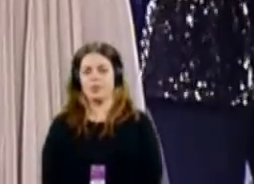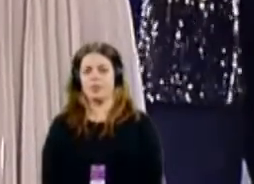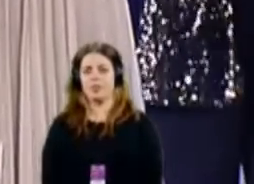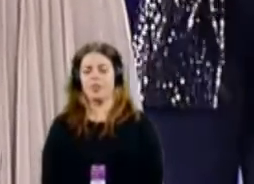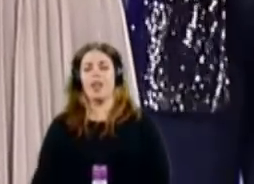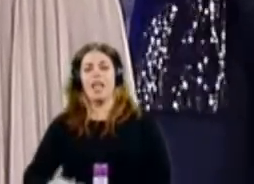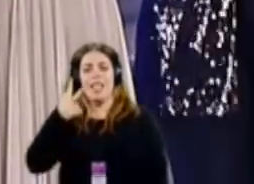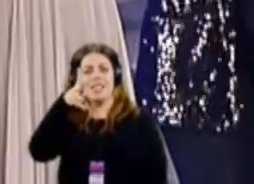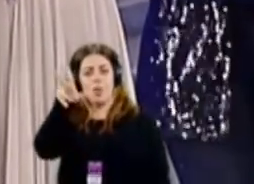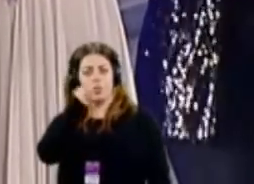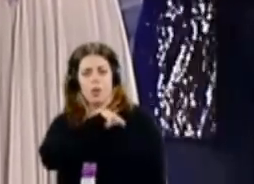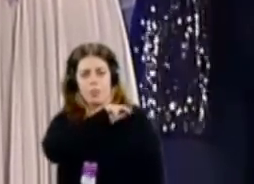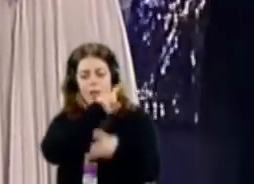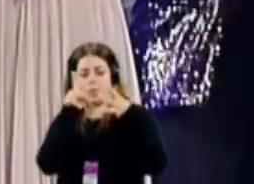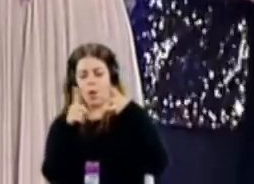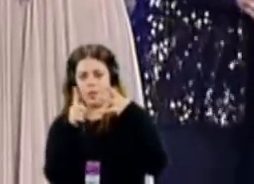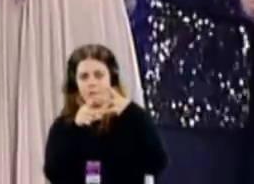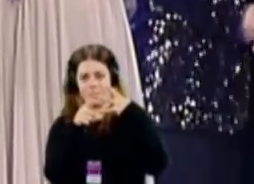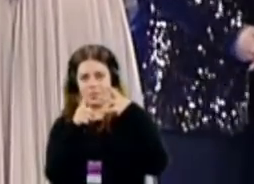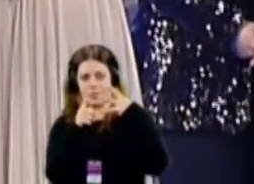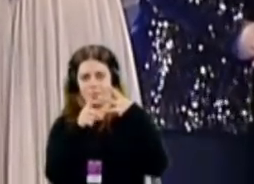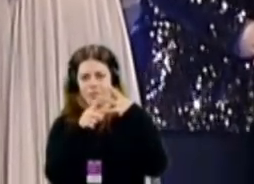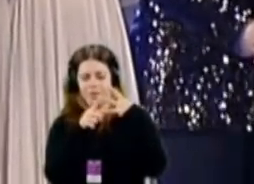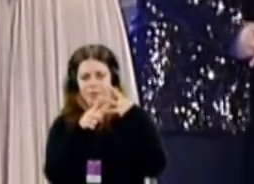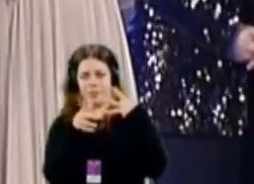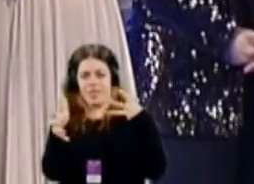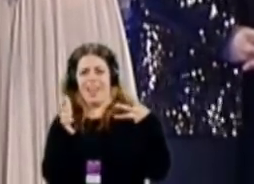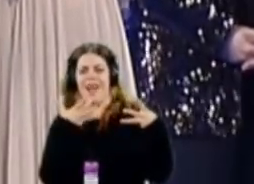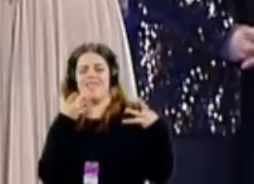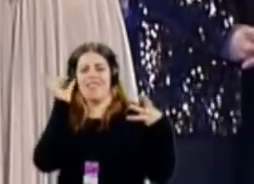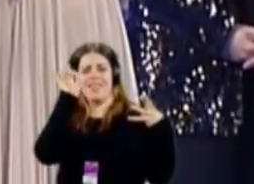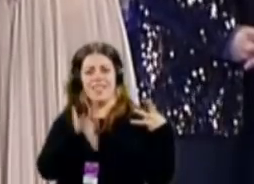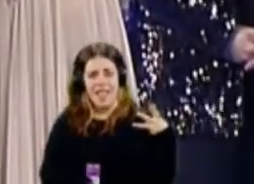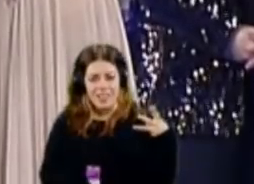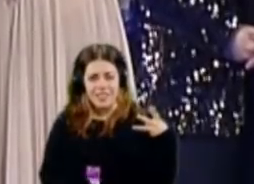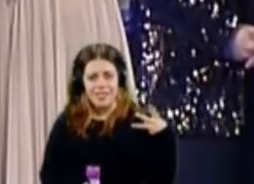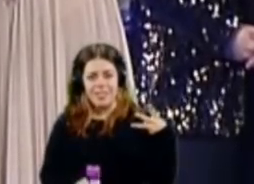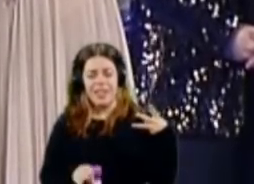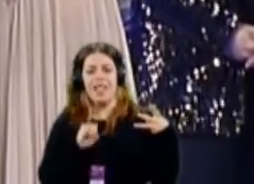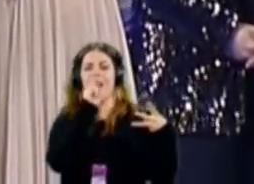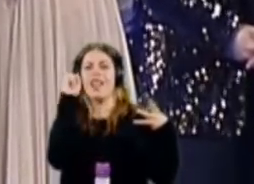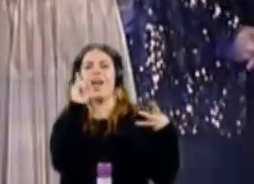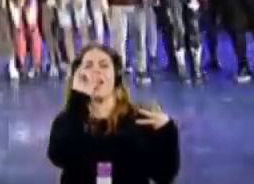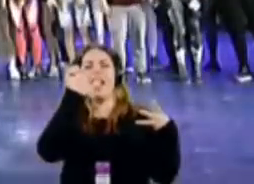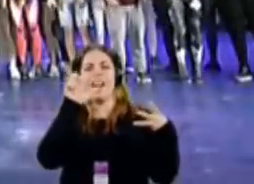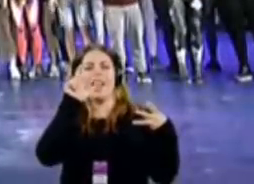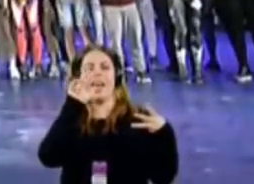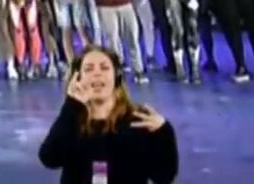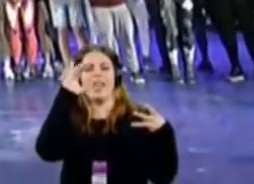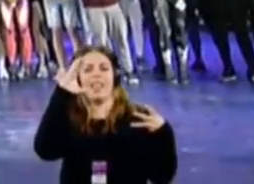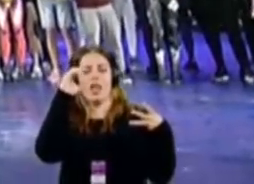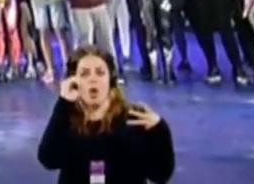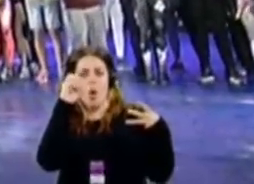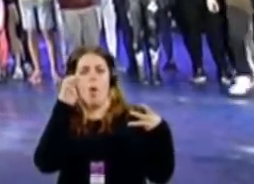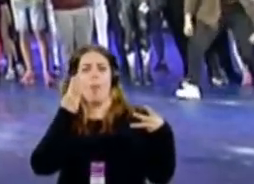Vamos con el segundo premio, que en esta ocasión recae en Jericó Pérez Santana.